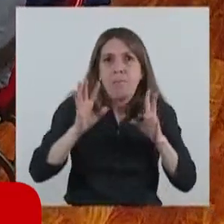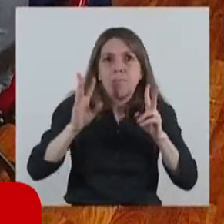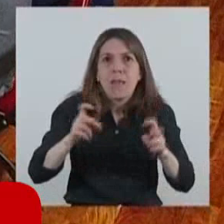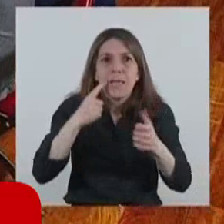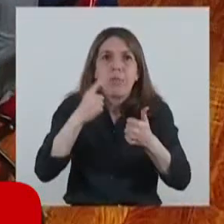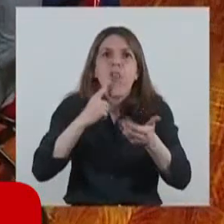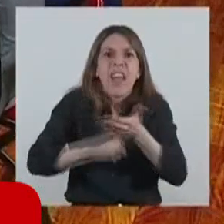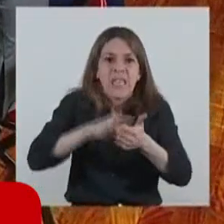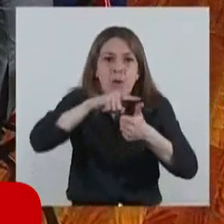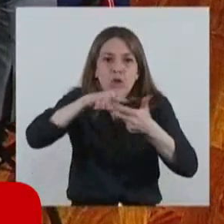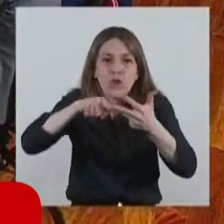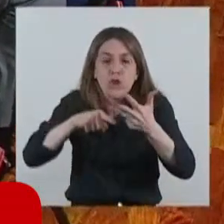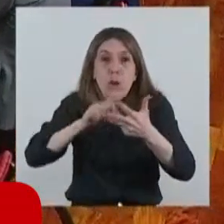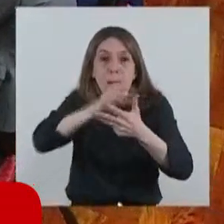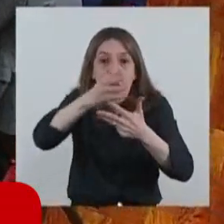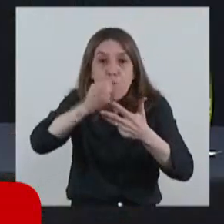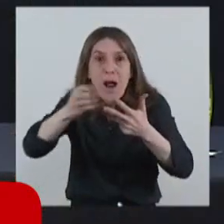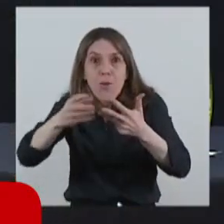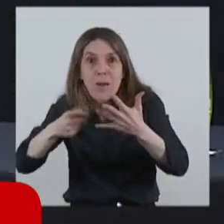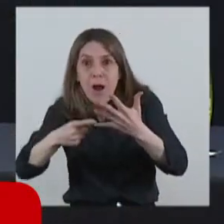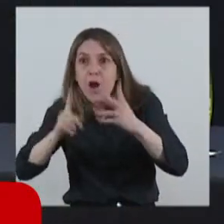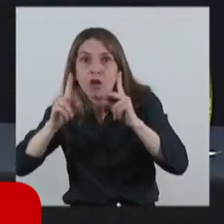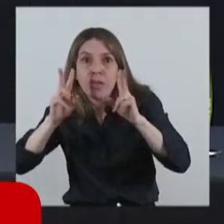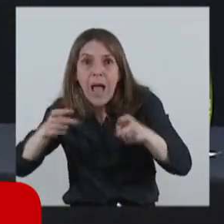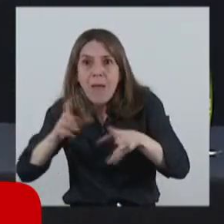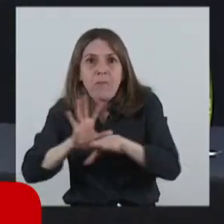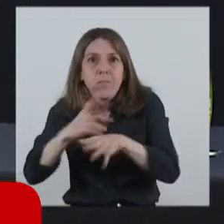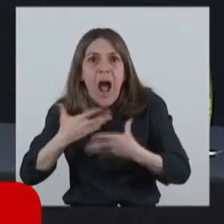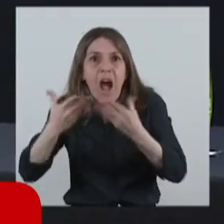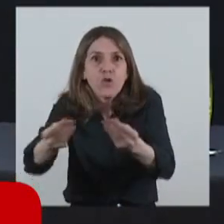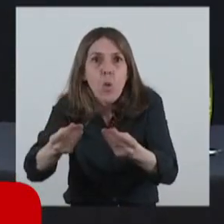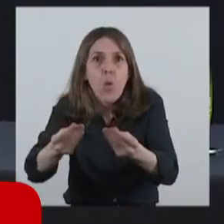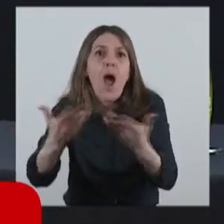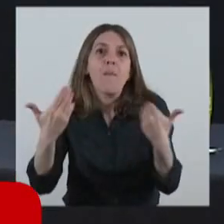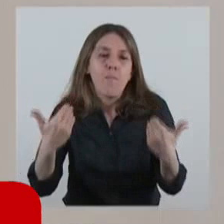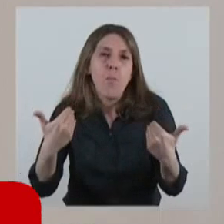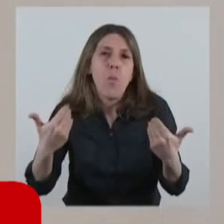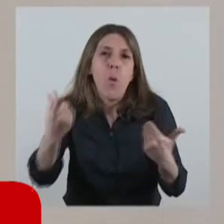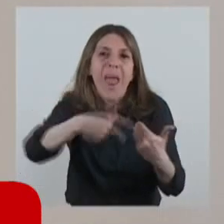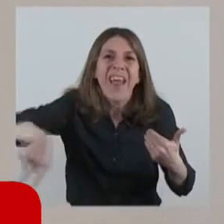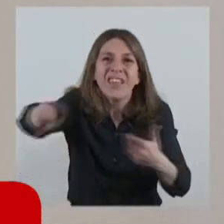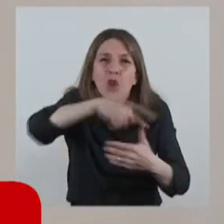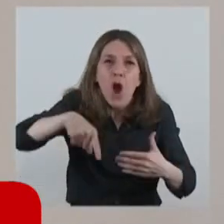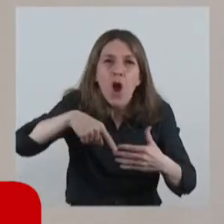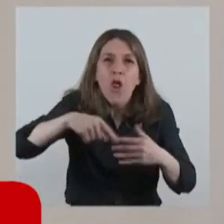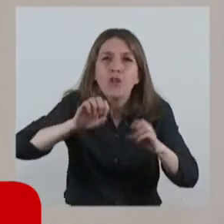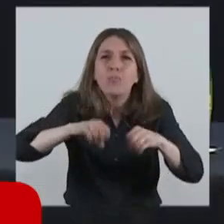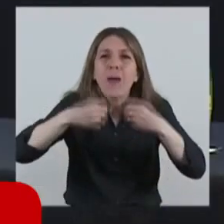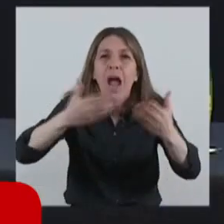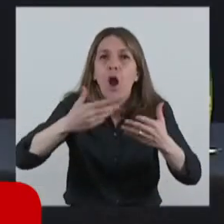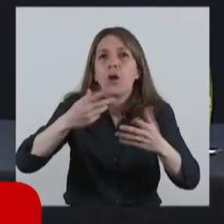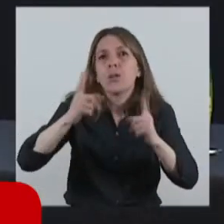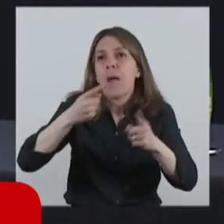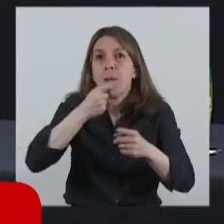horizonte macroeconómico con las medidas sectoriales y de estímulo puedan significar justamente una mejora en la atracción de